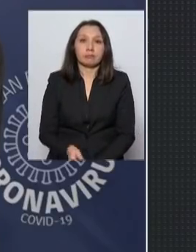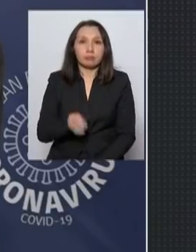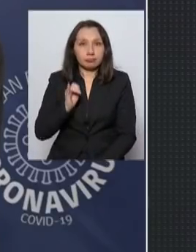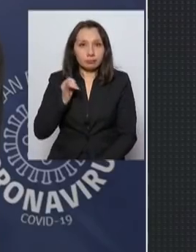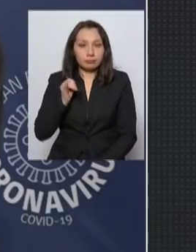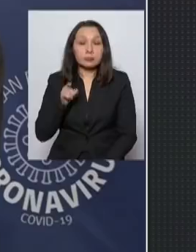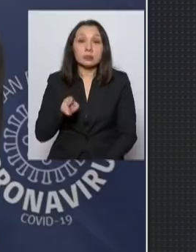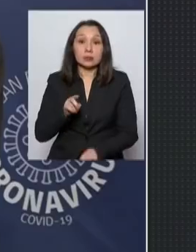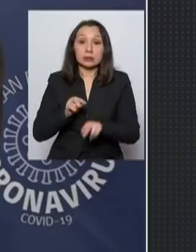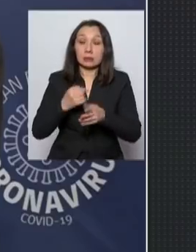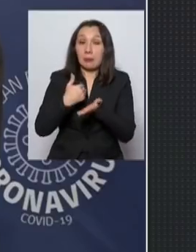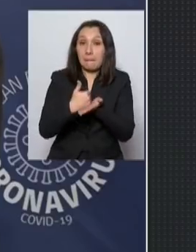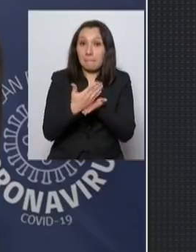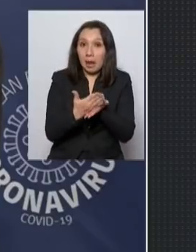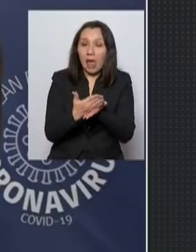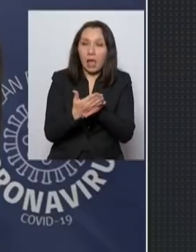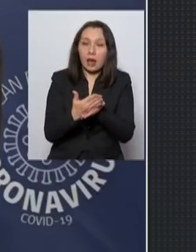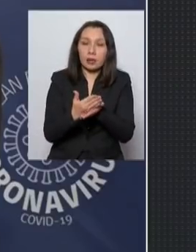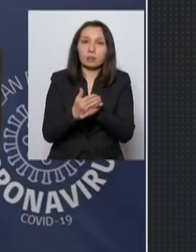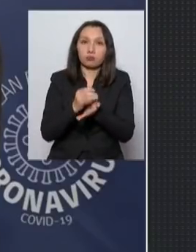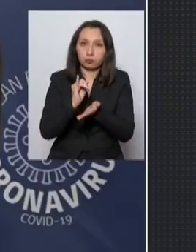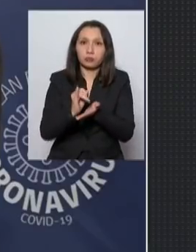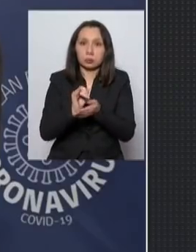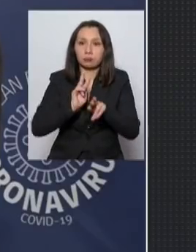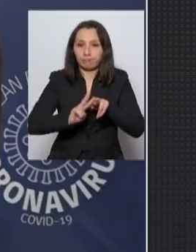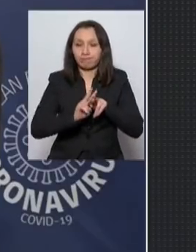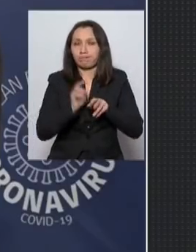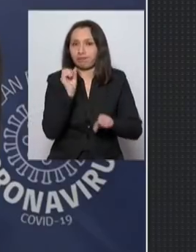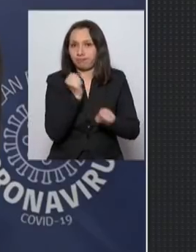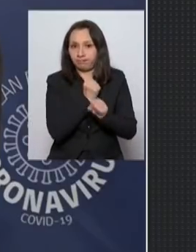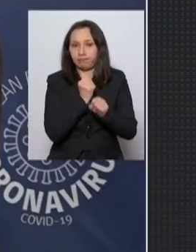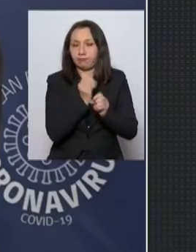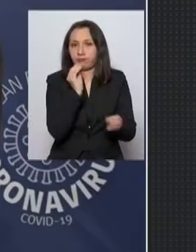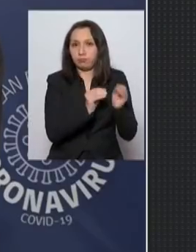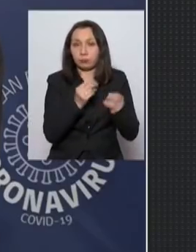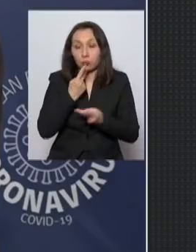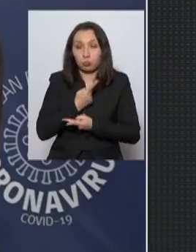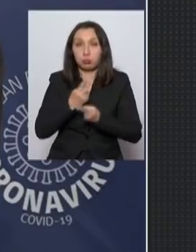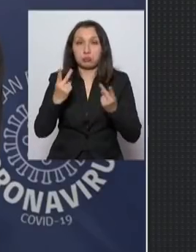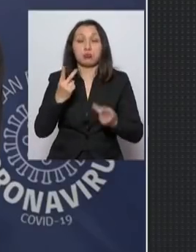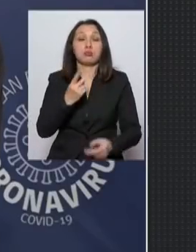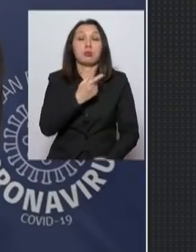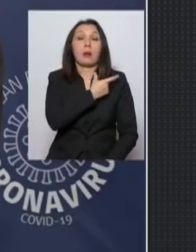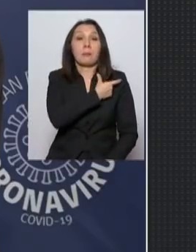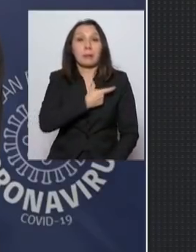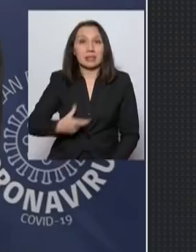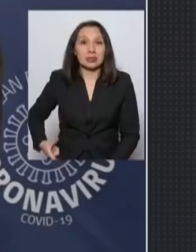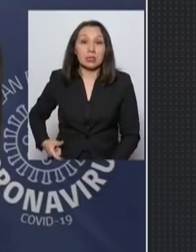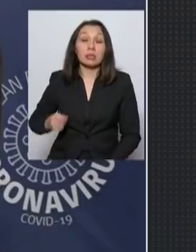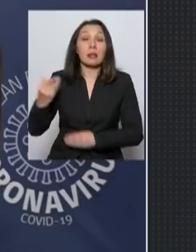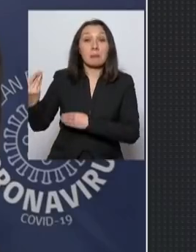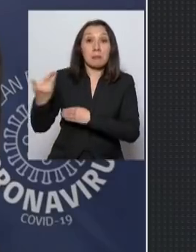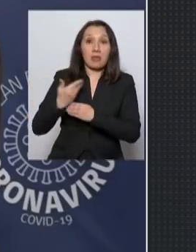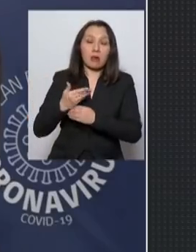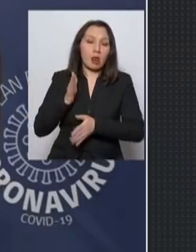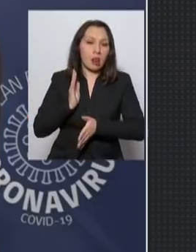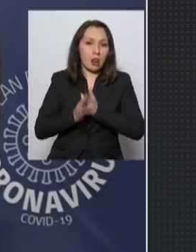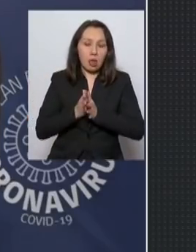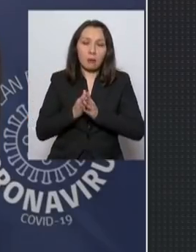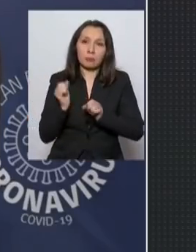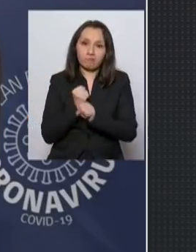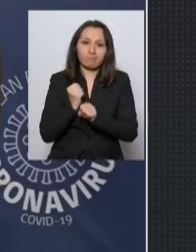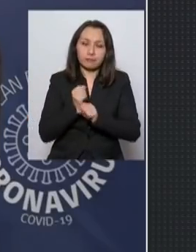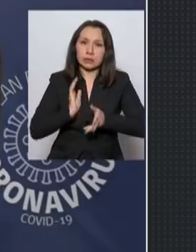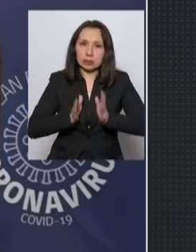Efectivamente, estos planes están en desarrollo, los que anunció el presidente, y él ha pedido acelerar